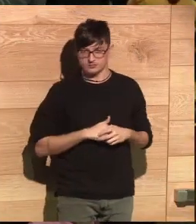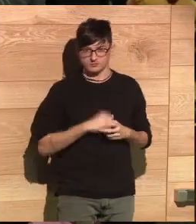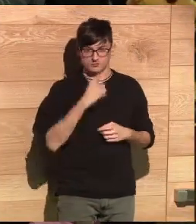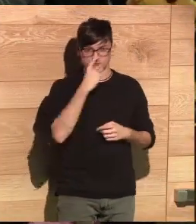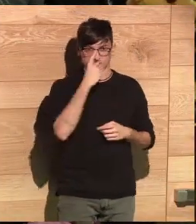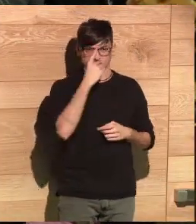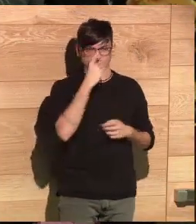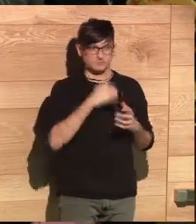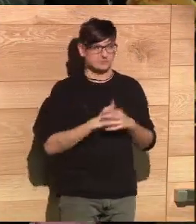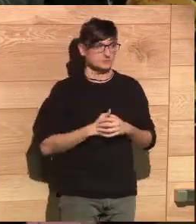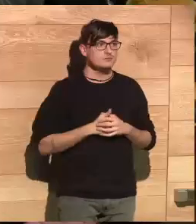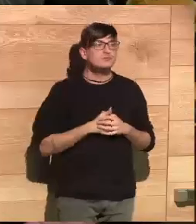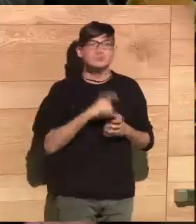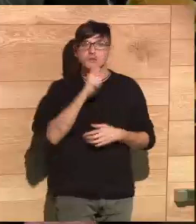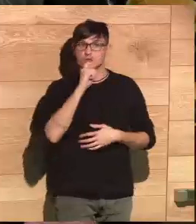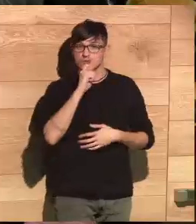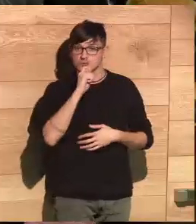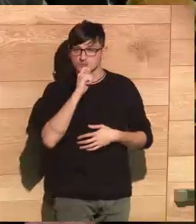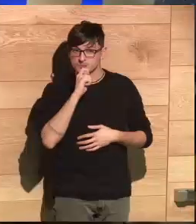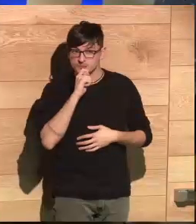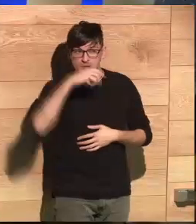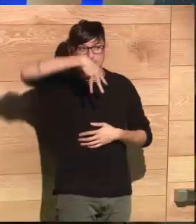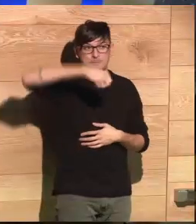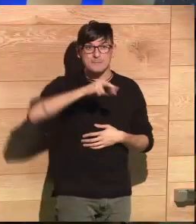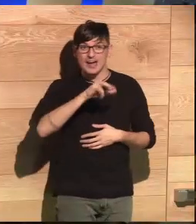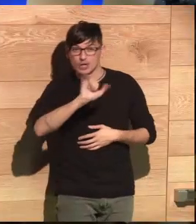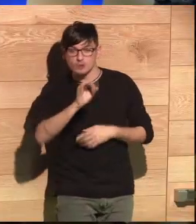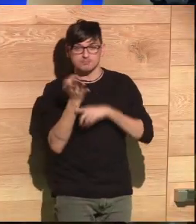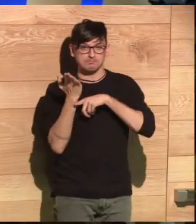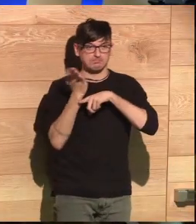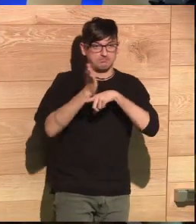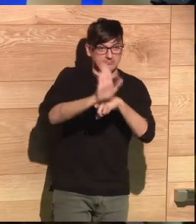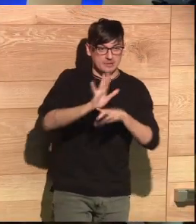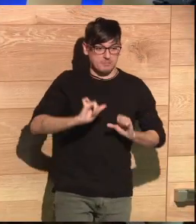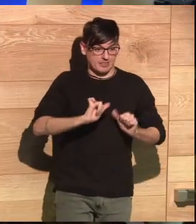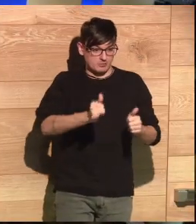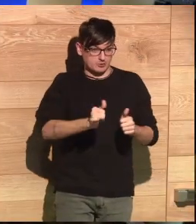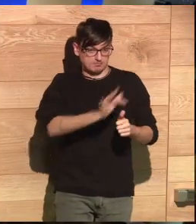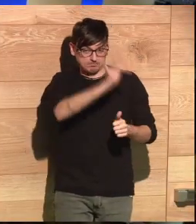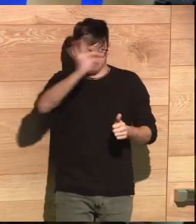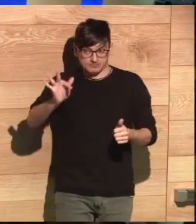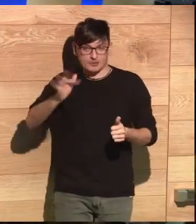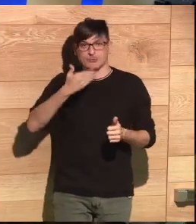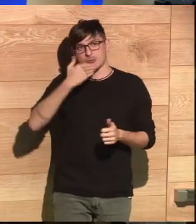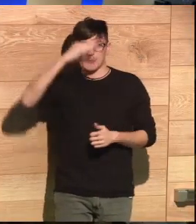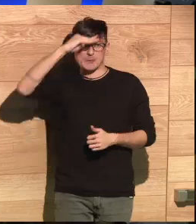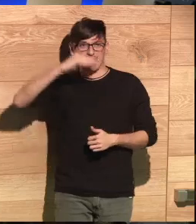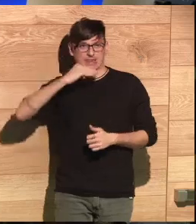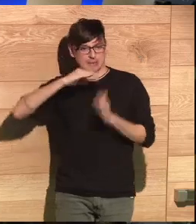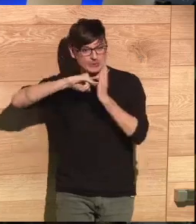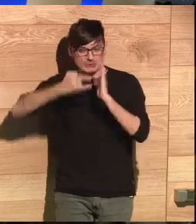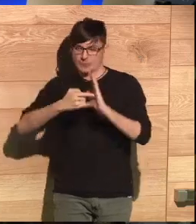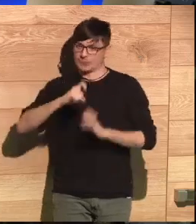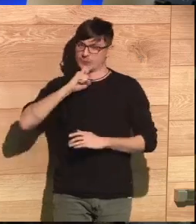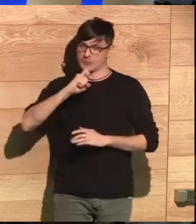Pues nos falta micrófono. Mario, te presentaba, vamos a empezar por ti, como padre del proyecto. Es muy difícil